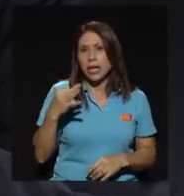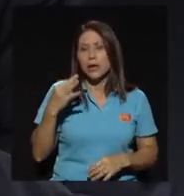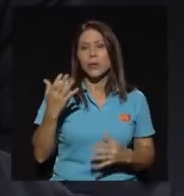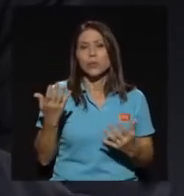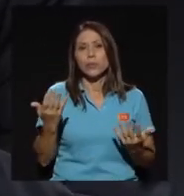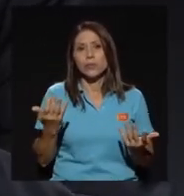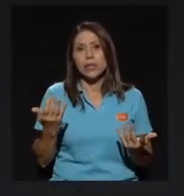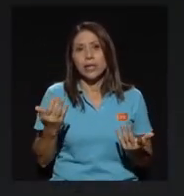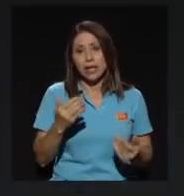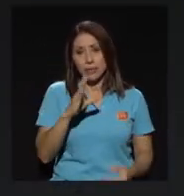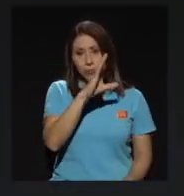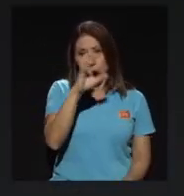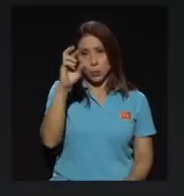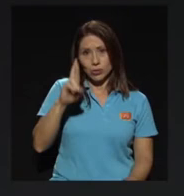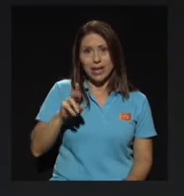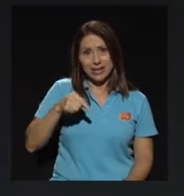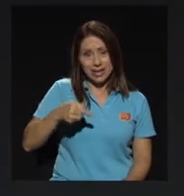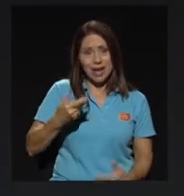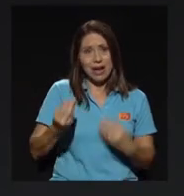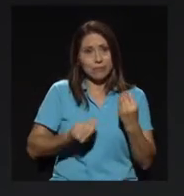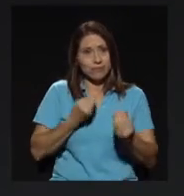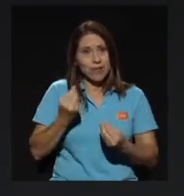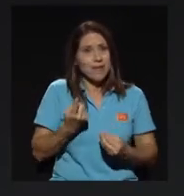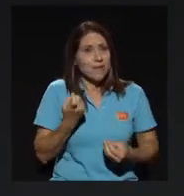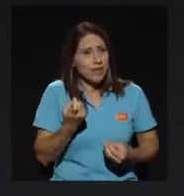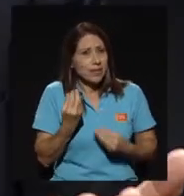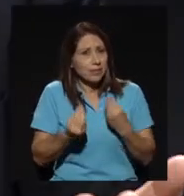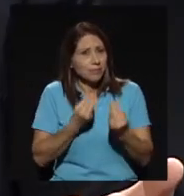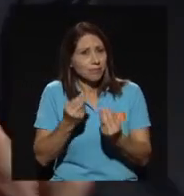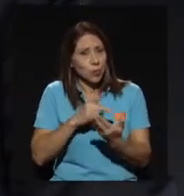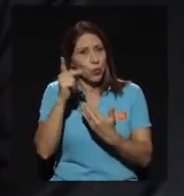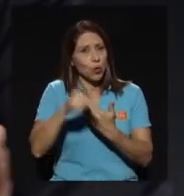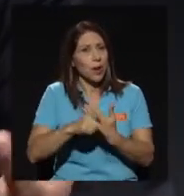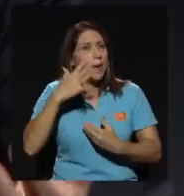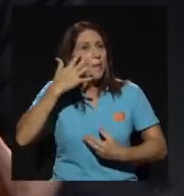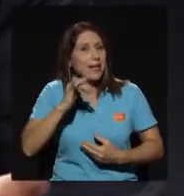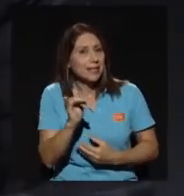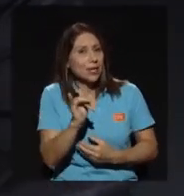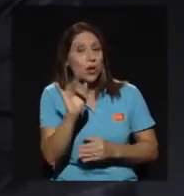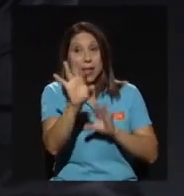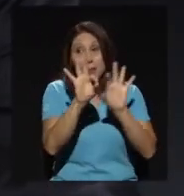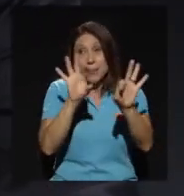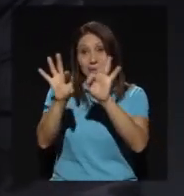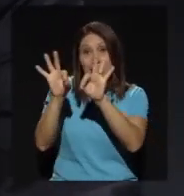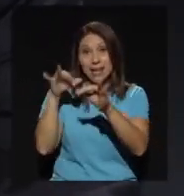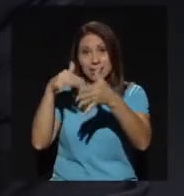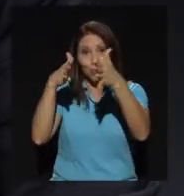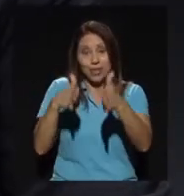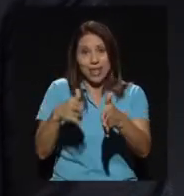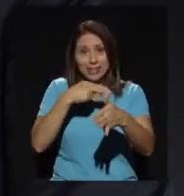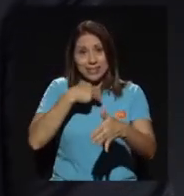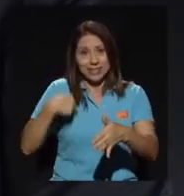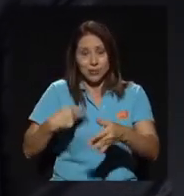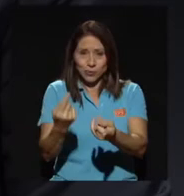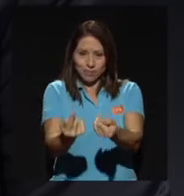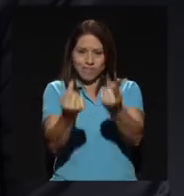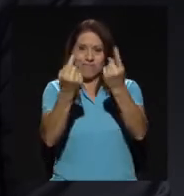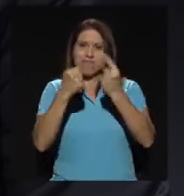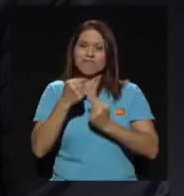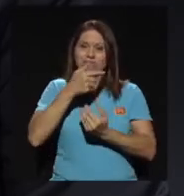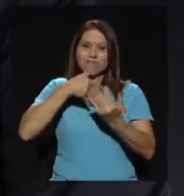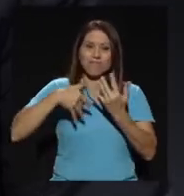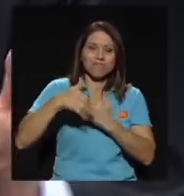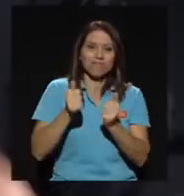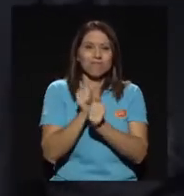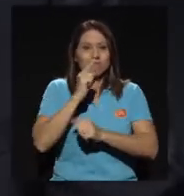de costa rica que no hemos implementado un programa similar que es invitar estudiantes chinos a que convivan con nosotros por lo